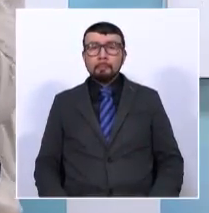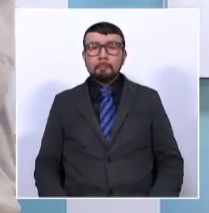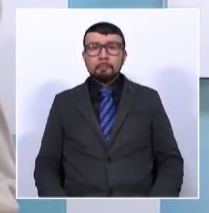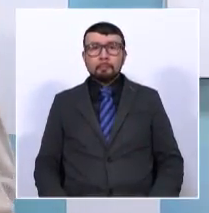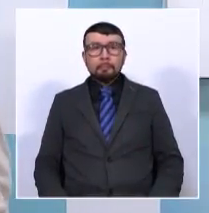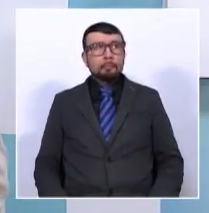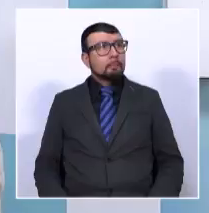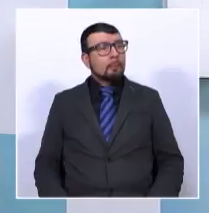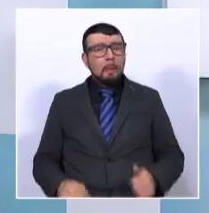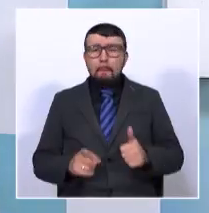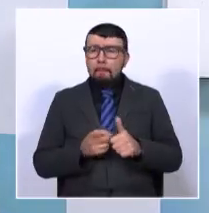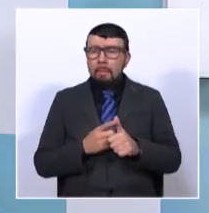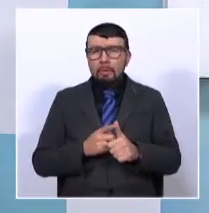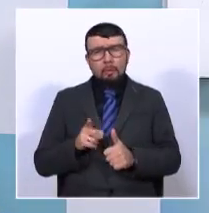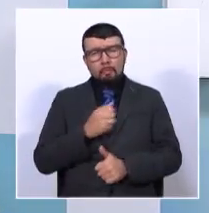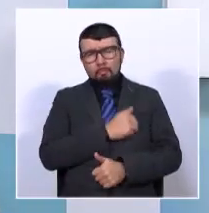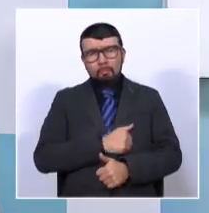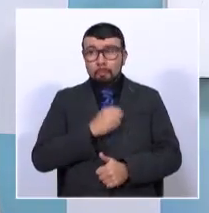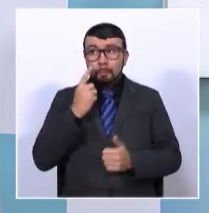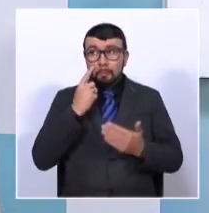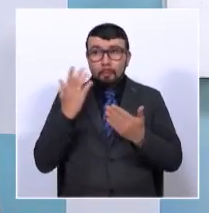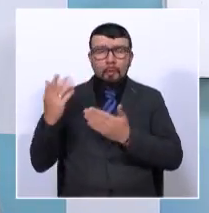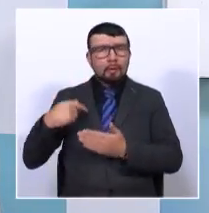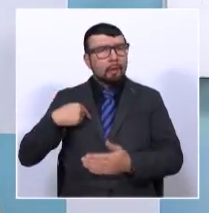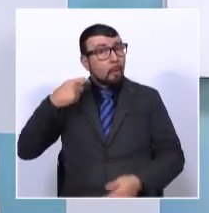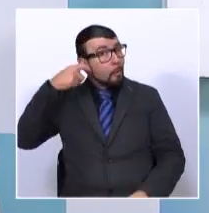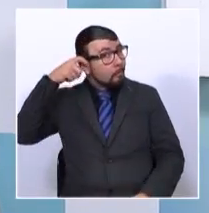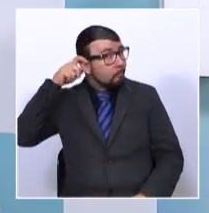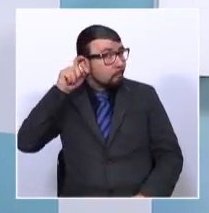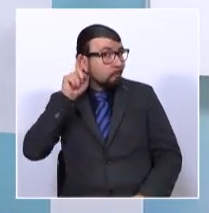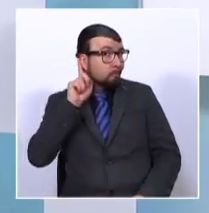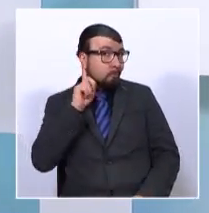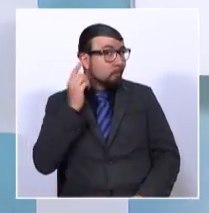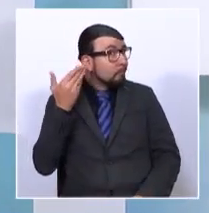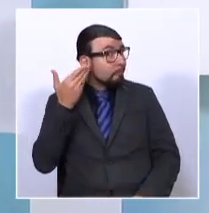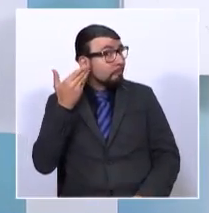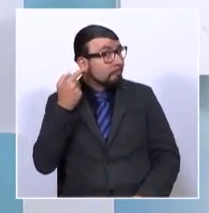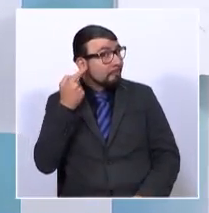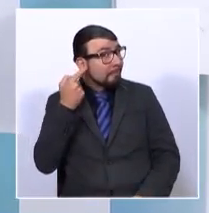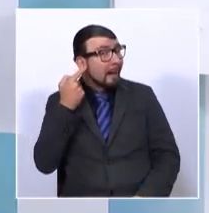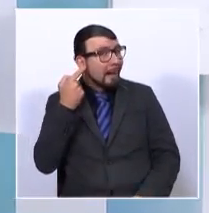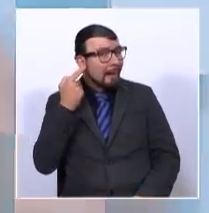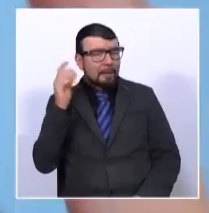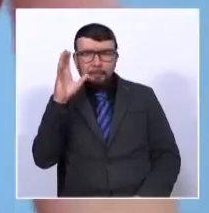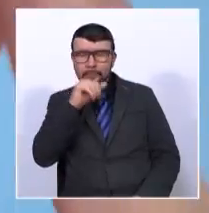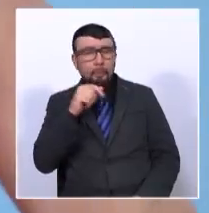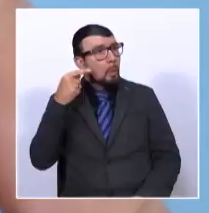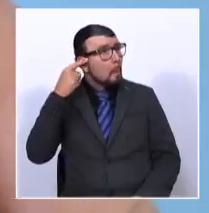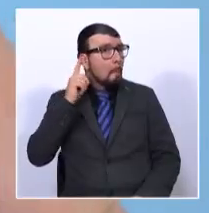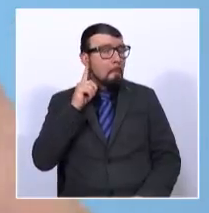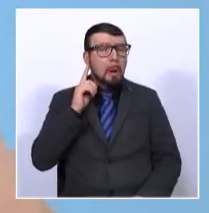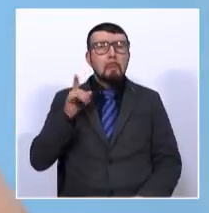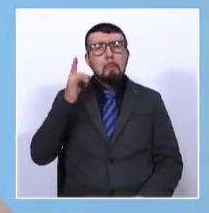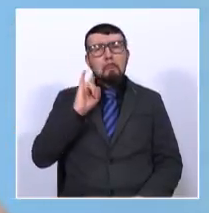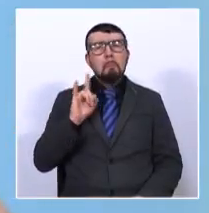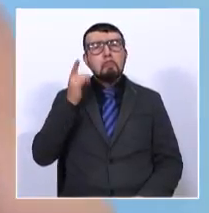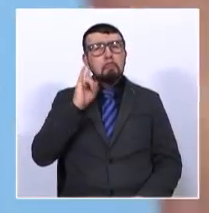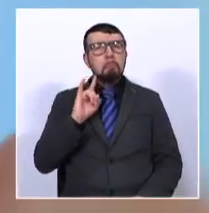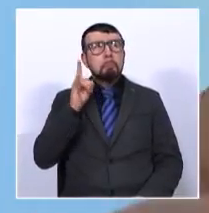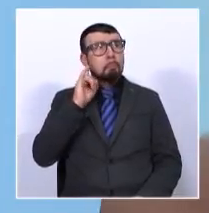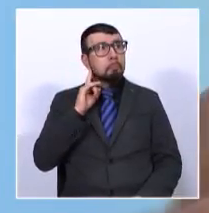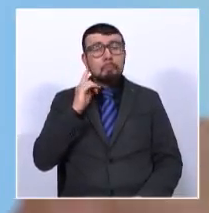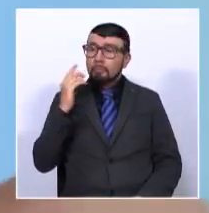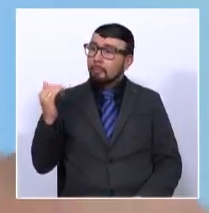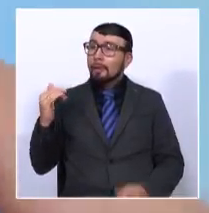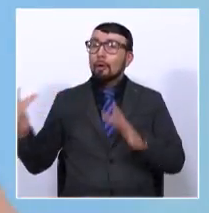Vea, primero que todo yo quiero que ustedes vean esto que tengo acá en el oído. Entonces yo tengo aquí un audífono, donde